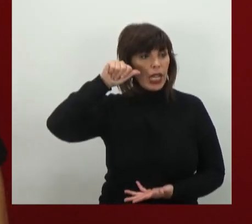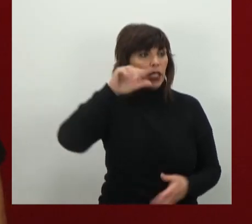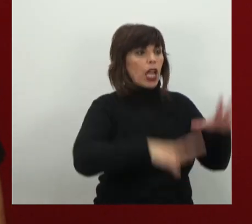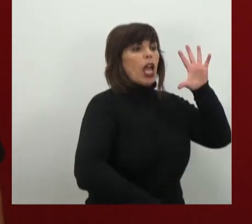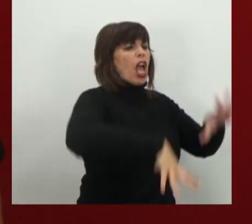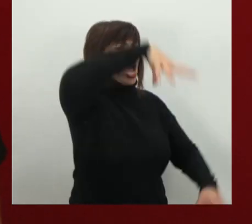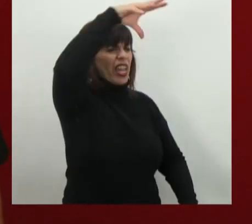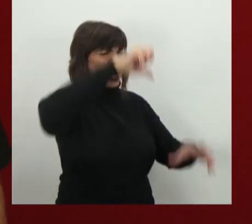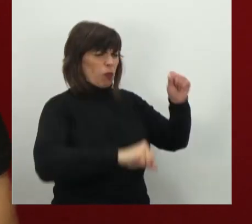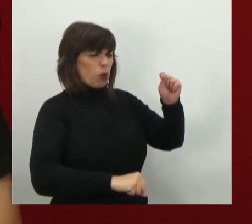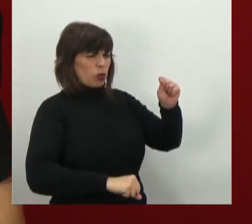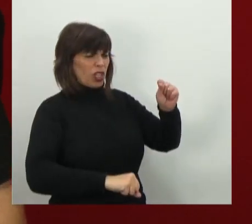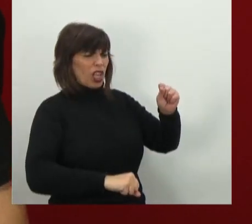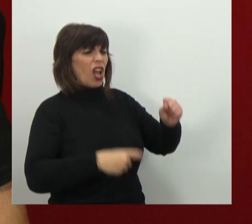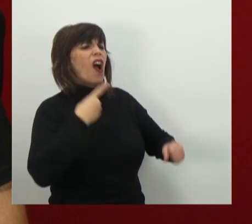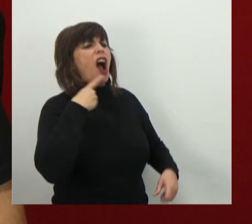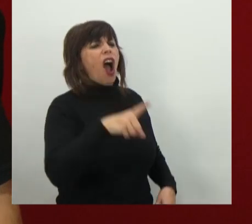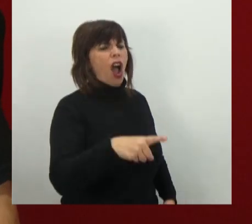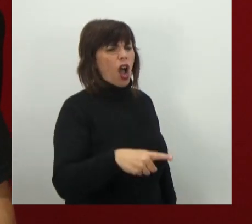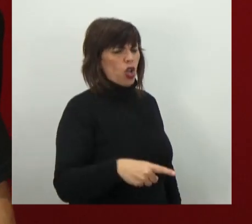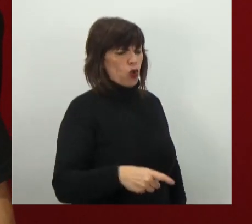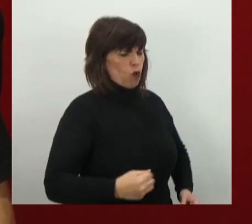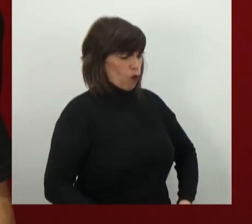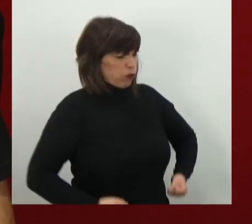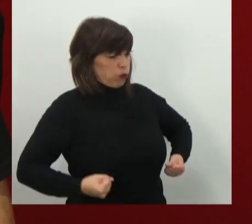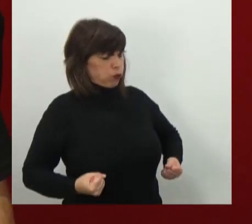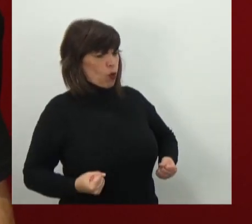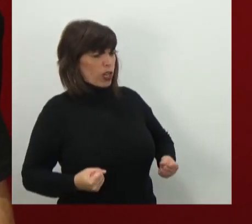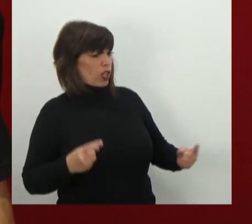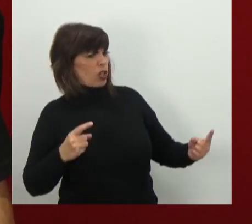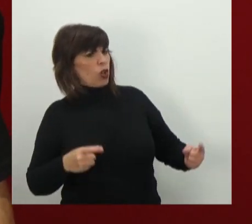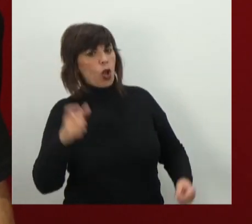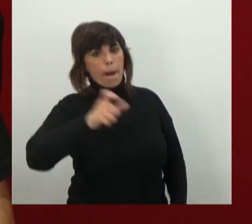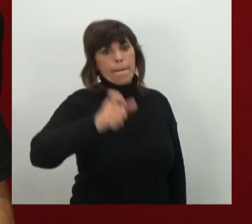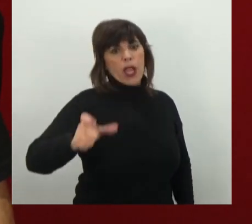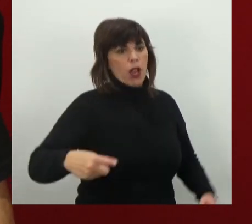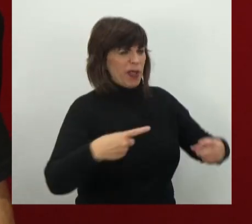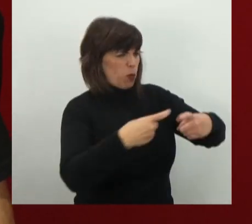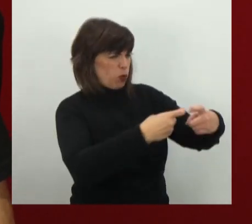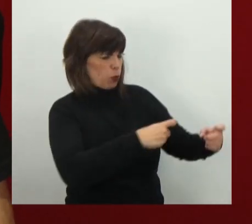contra 450 sacerdotes diabólicos.